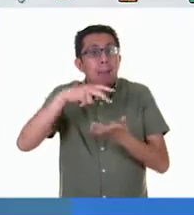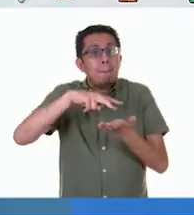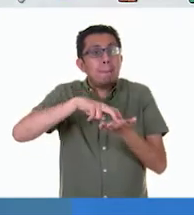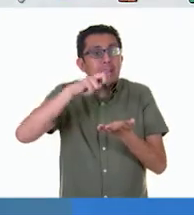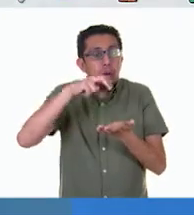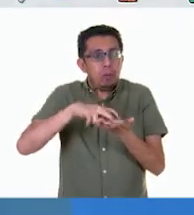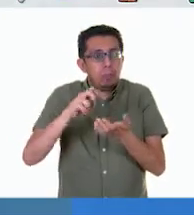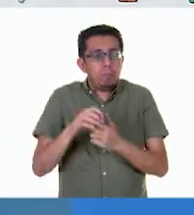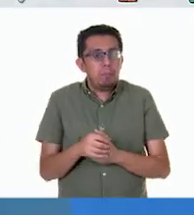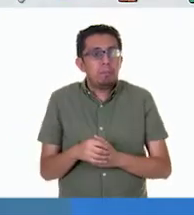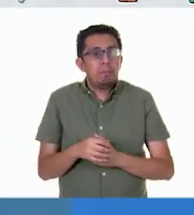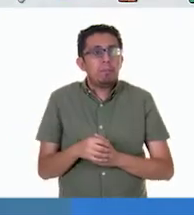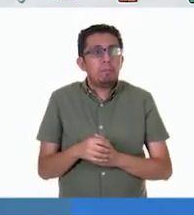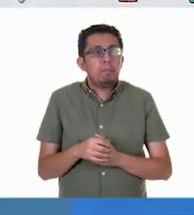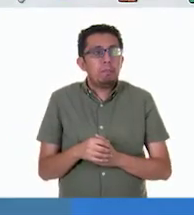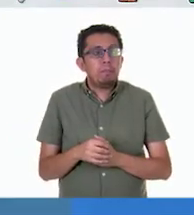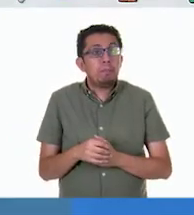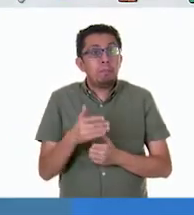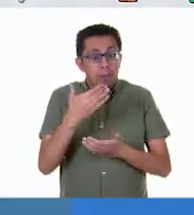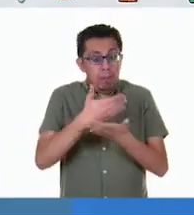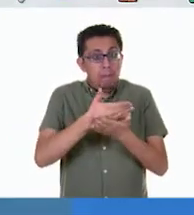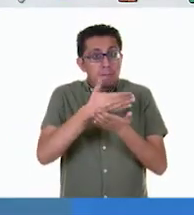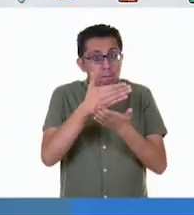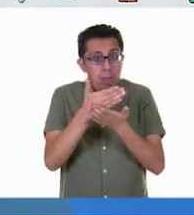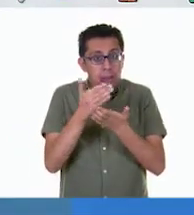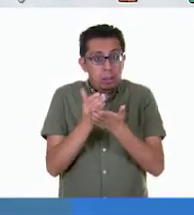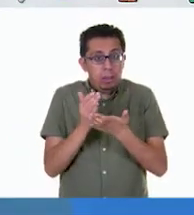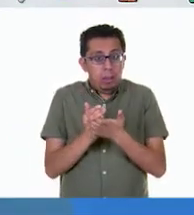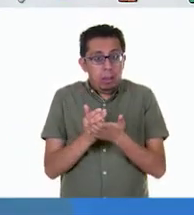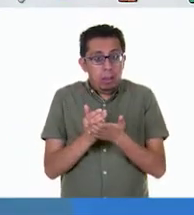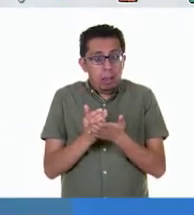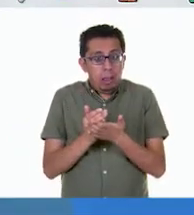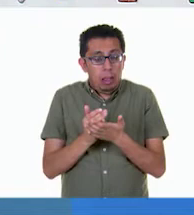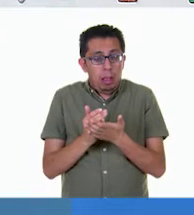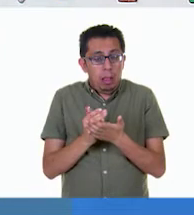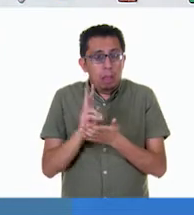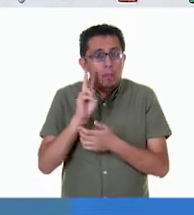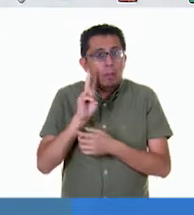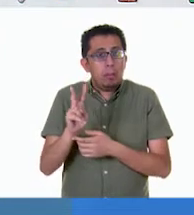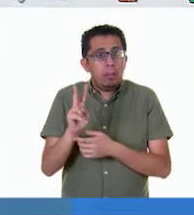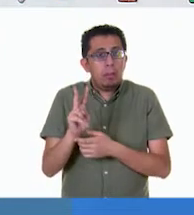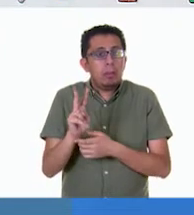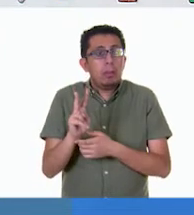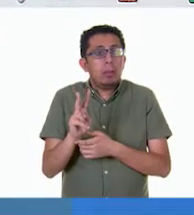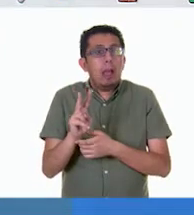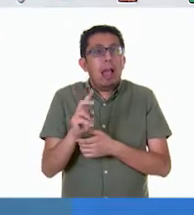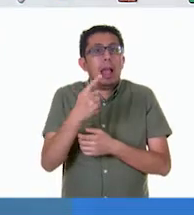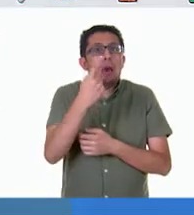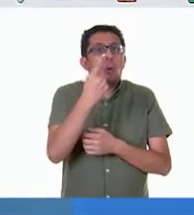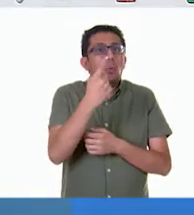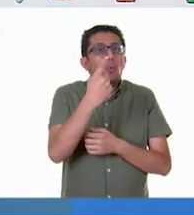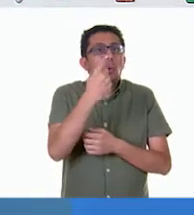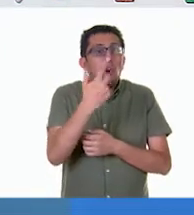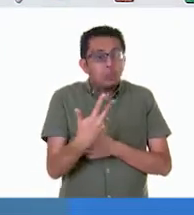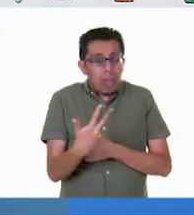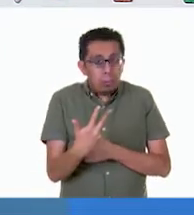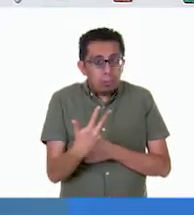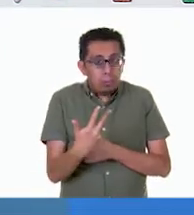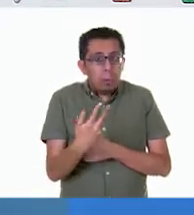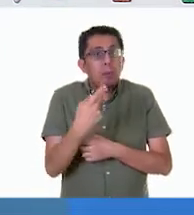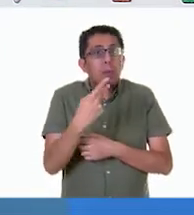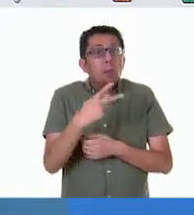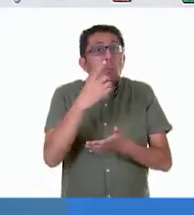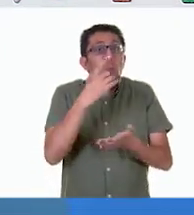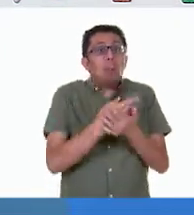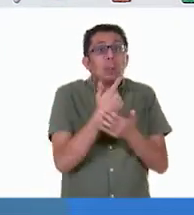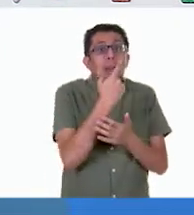Tom. Aquí la fracción nos dice que se trata de un brinco de los 8 brincos que dio en total Camila.